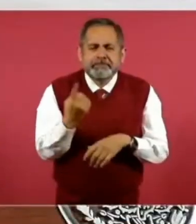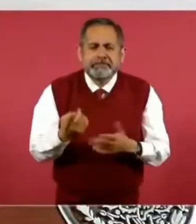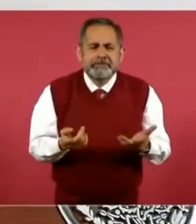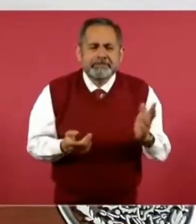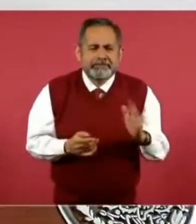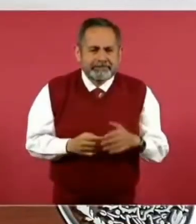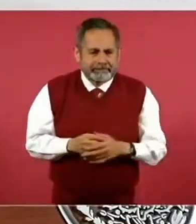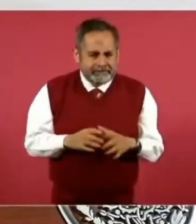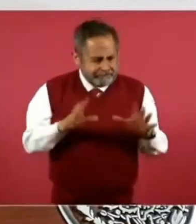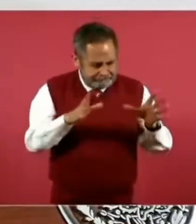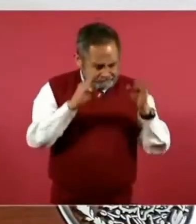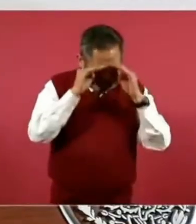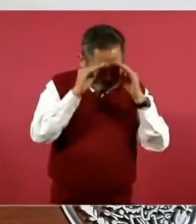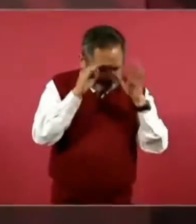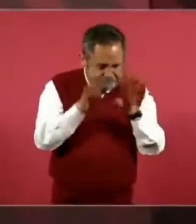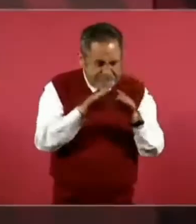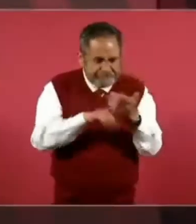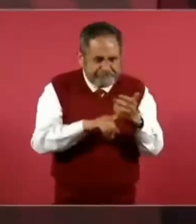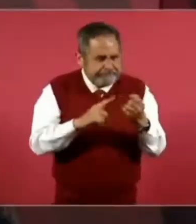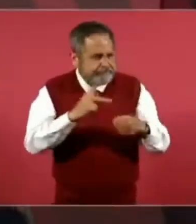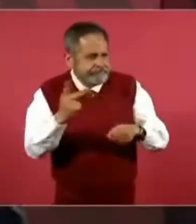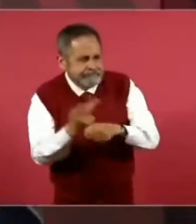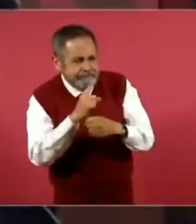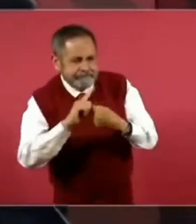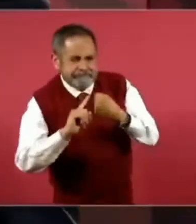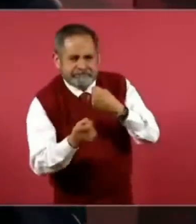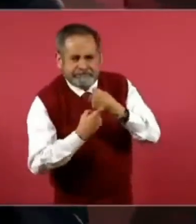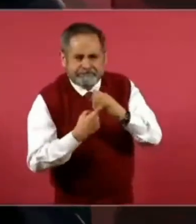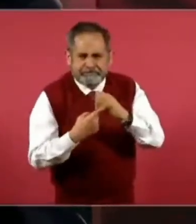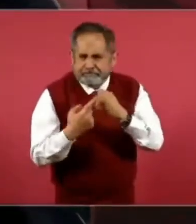¿Por qué no se plantean qué está pasando? ¿Por qué